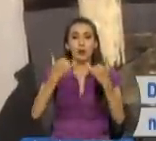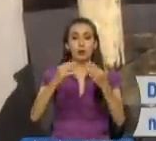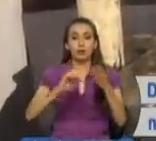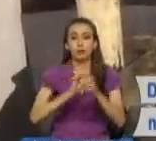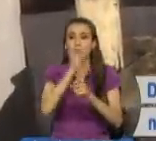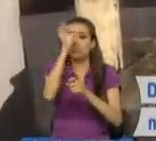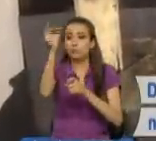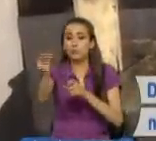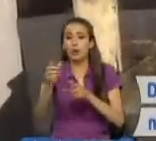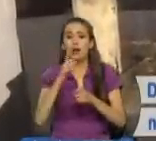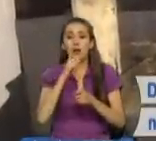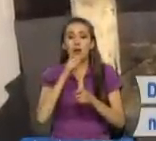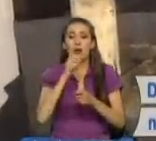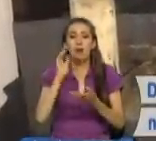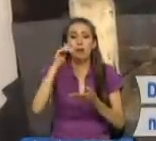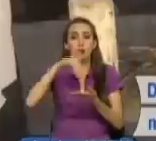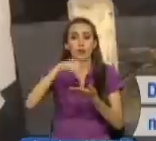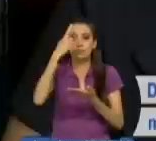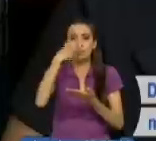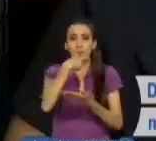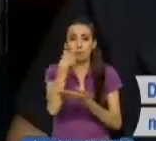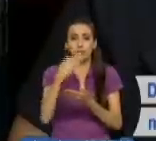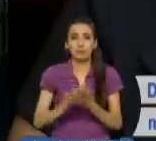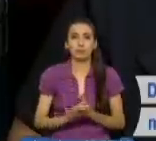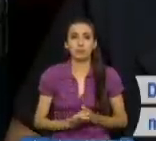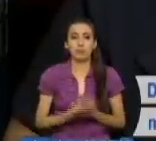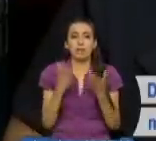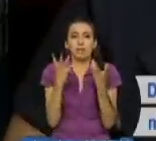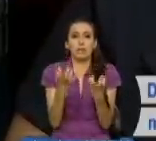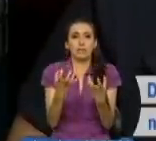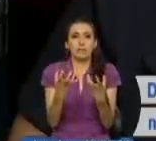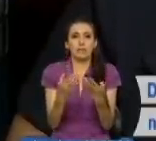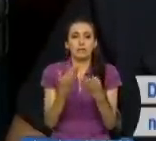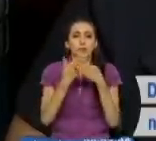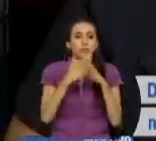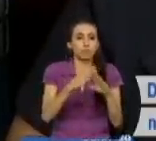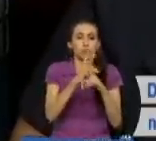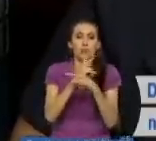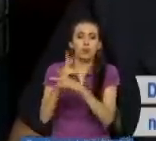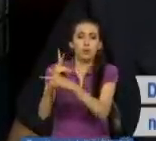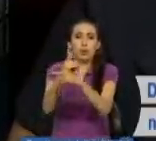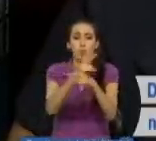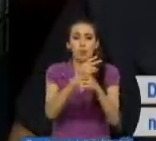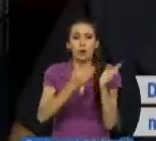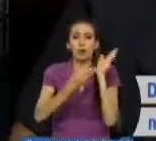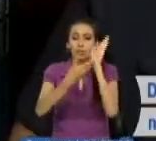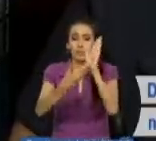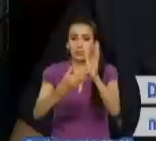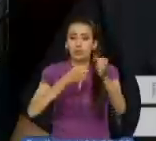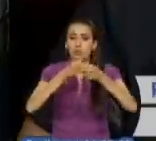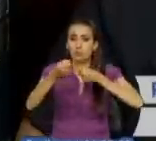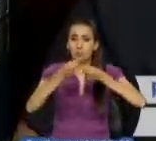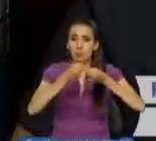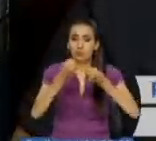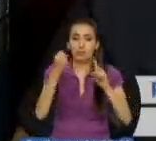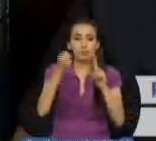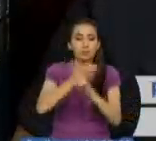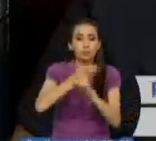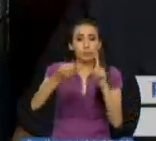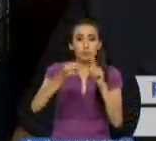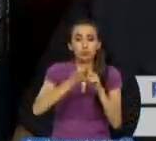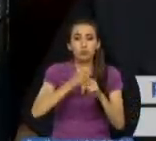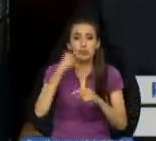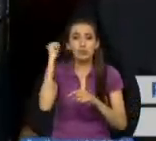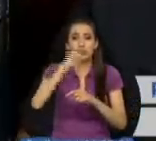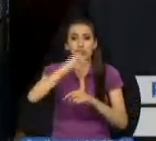transferido hasta el centro de rehabilitación social de la tacunga lo que nosotros queremos es precautelar y poner en conocimiento a los medios de comunicación que se está violentando el debido proceso y